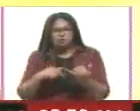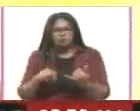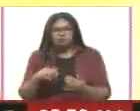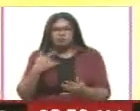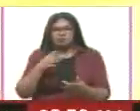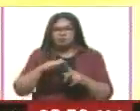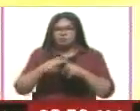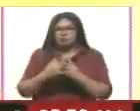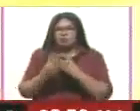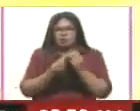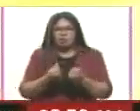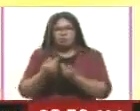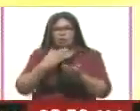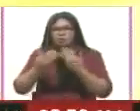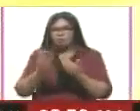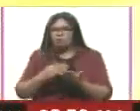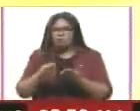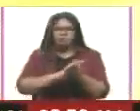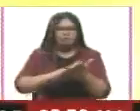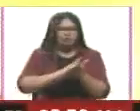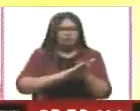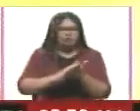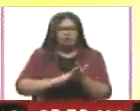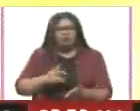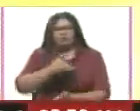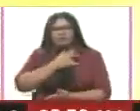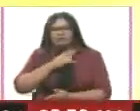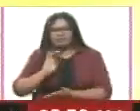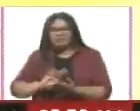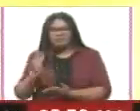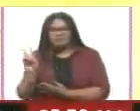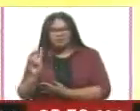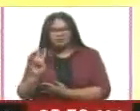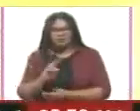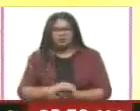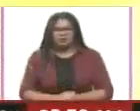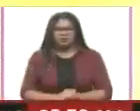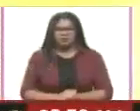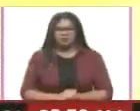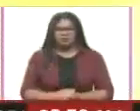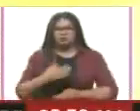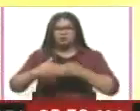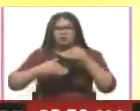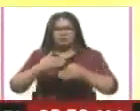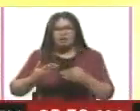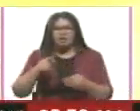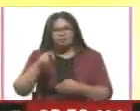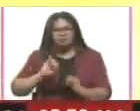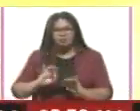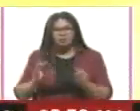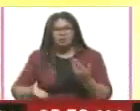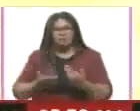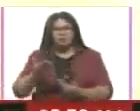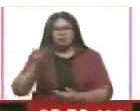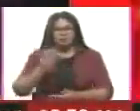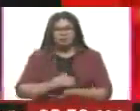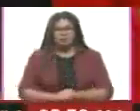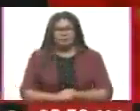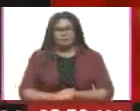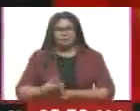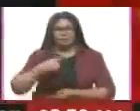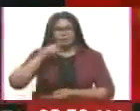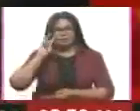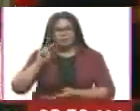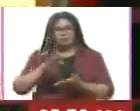recuperando el patrimonio moderno. Esto nos llama a la reflexión, eso es un paso hacia adelante. Por eso es importantísimo este proceso de